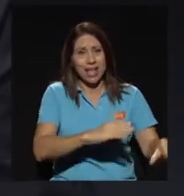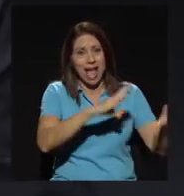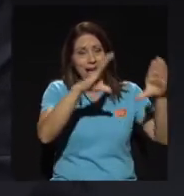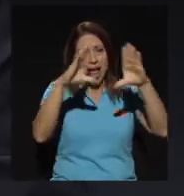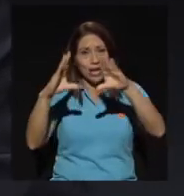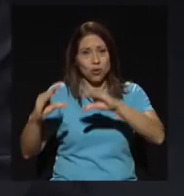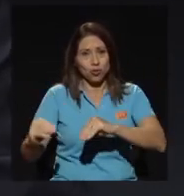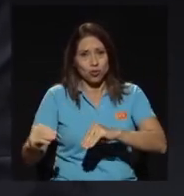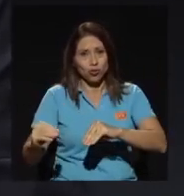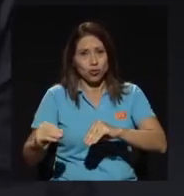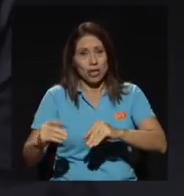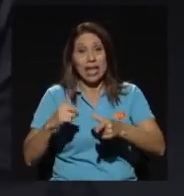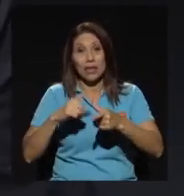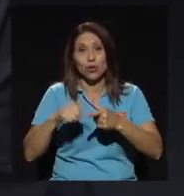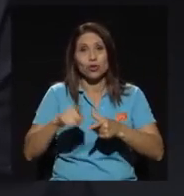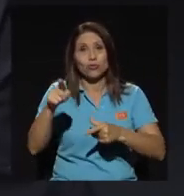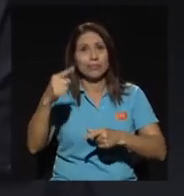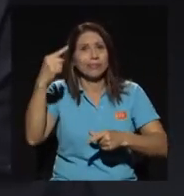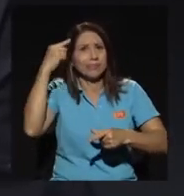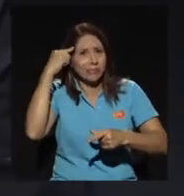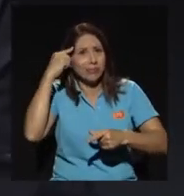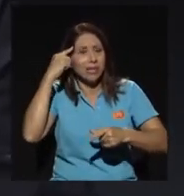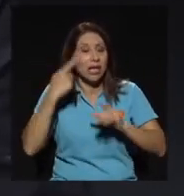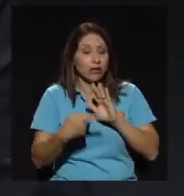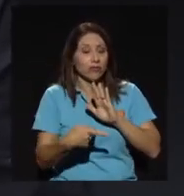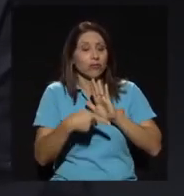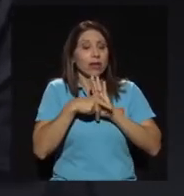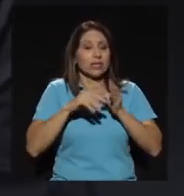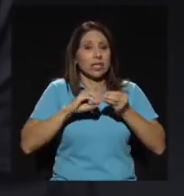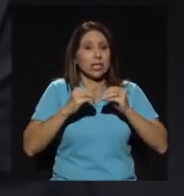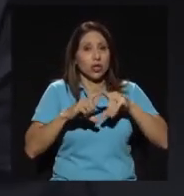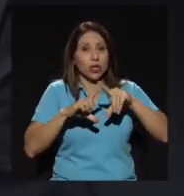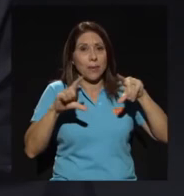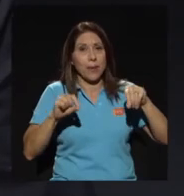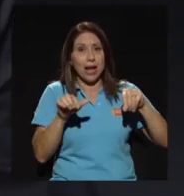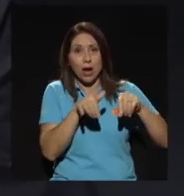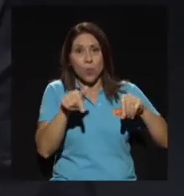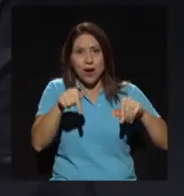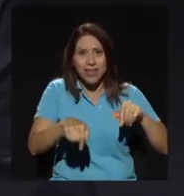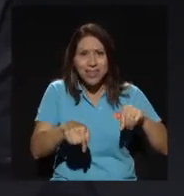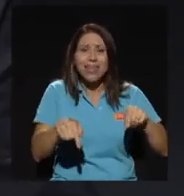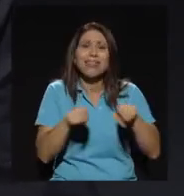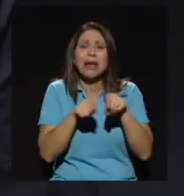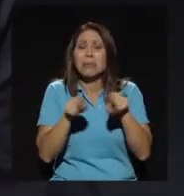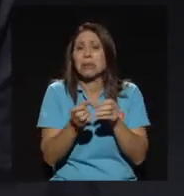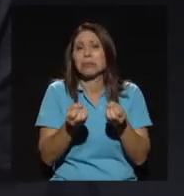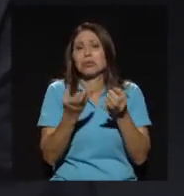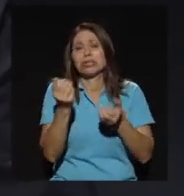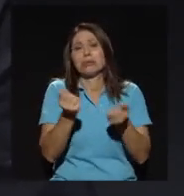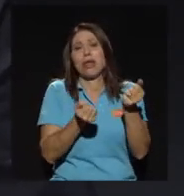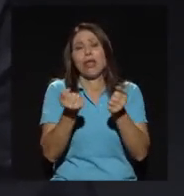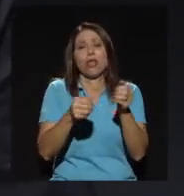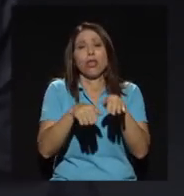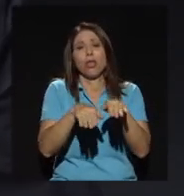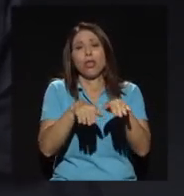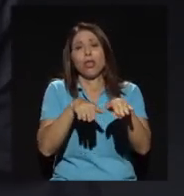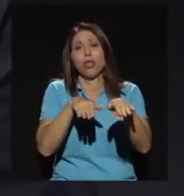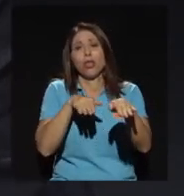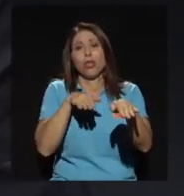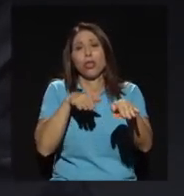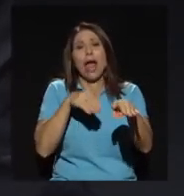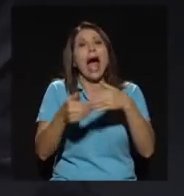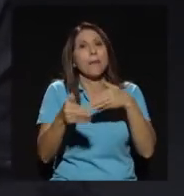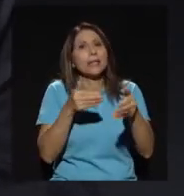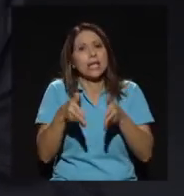hay restricción de plata como aquí y las presas son descomunales a pesar de tener calles como dije diez